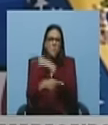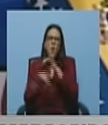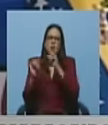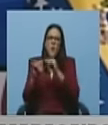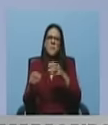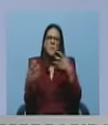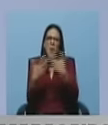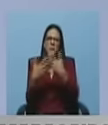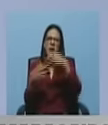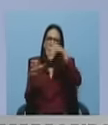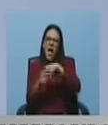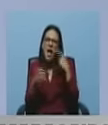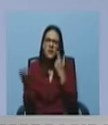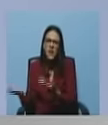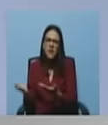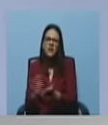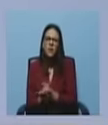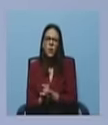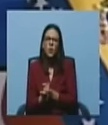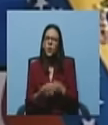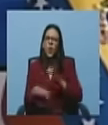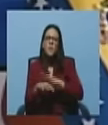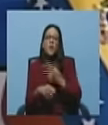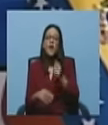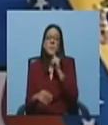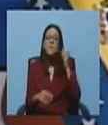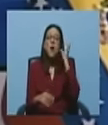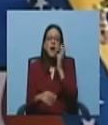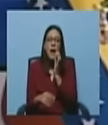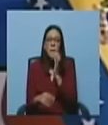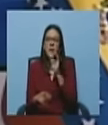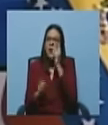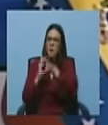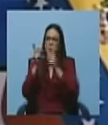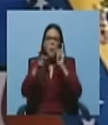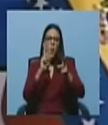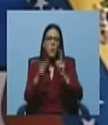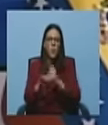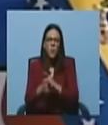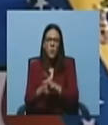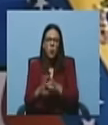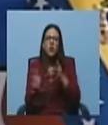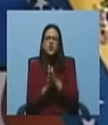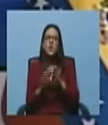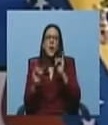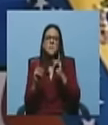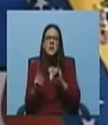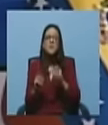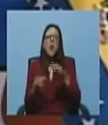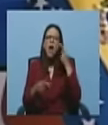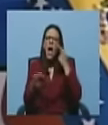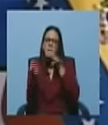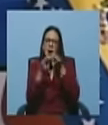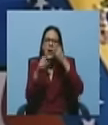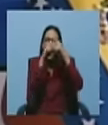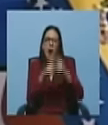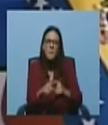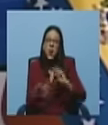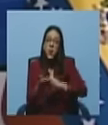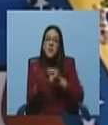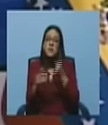otros. Porque cuando Capriles acusa a Borges de mal manejo administrativo, es de